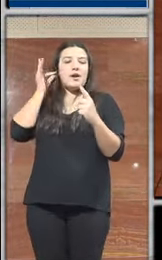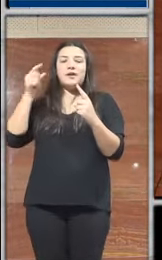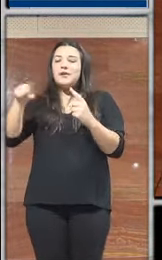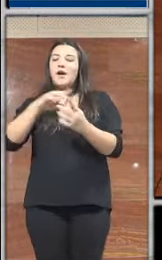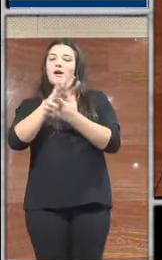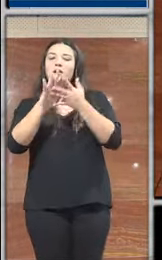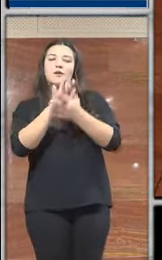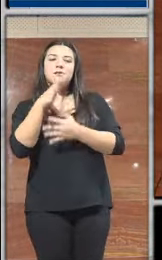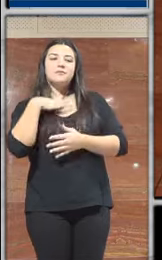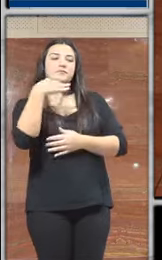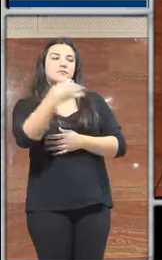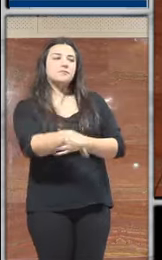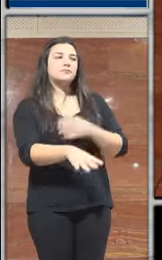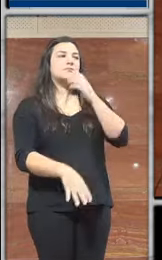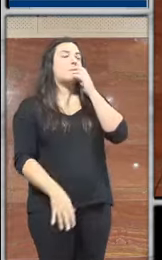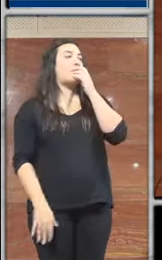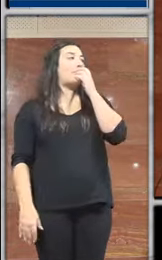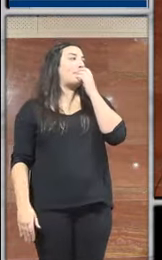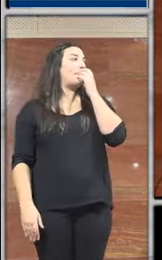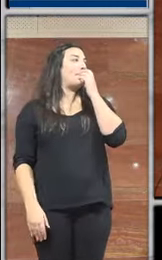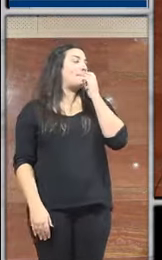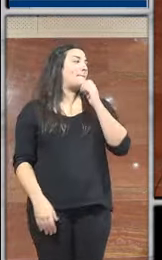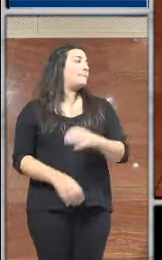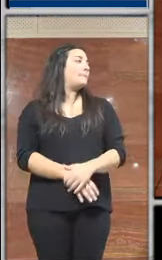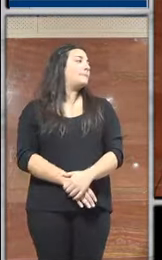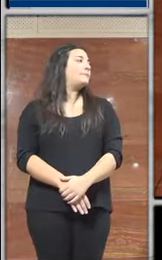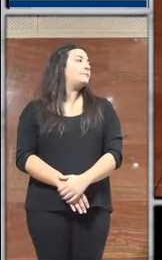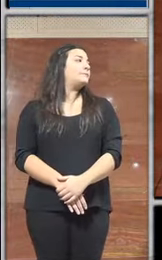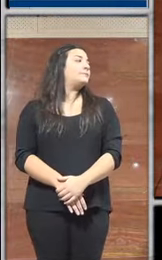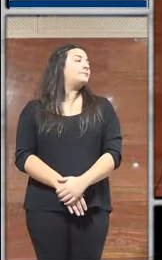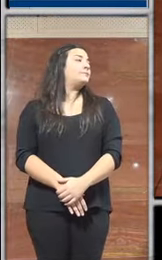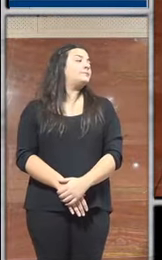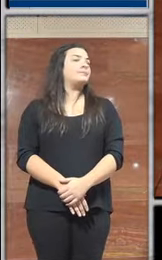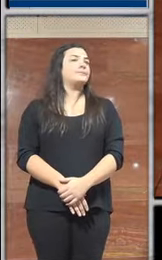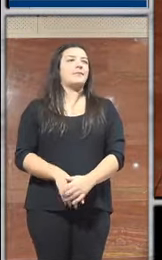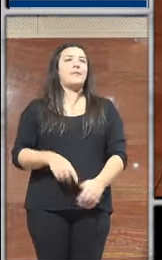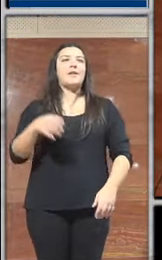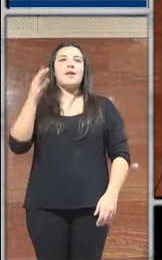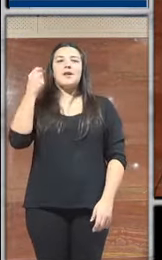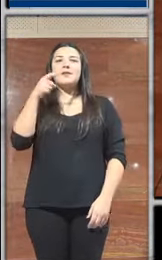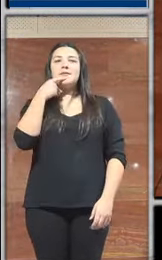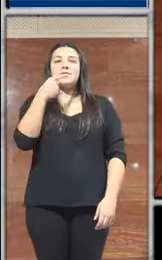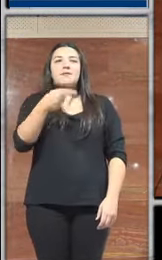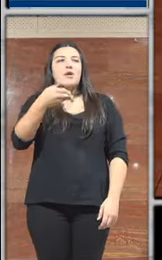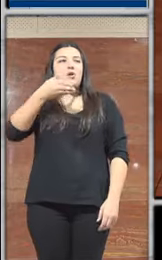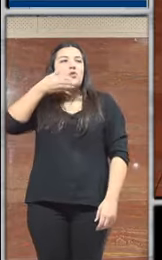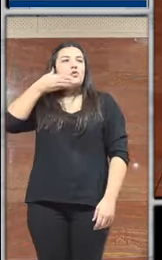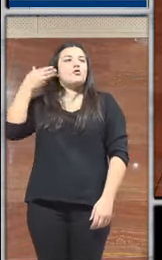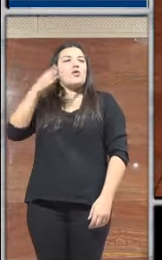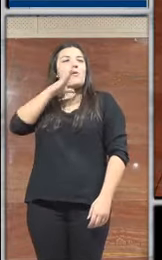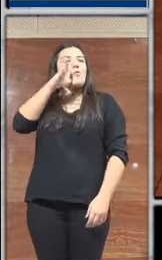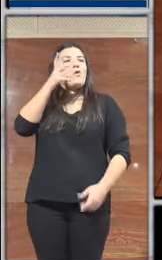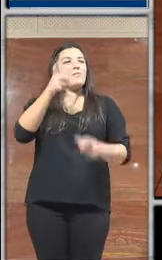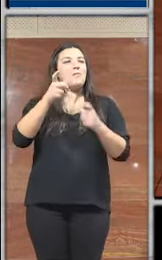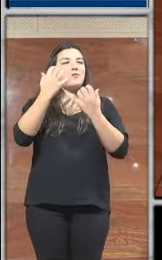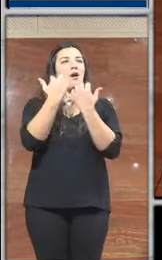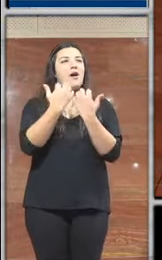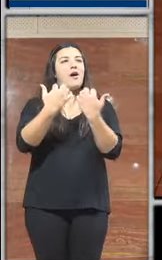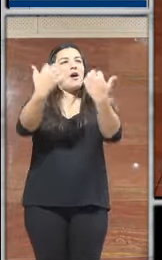no veo a Coloma, donde la tengo, aquí, que fue ella quien me ha contado la experiencia, ¿no? Lo orgullosa que estaba de haber hablado para tanta gente,